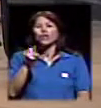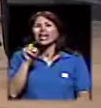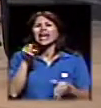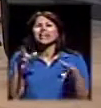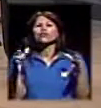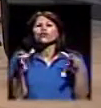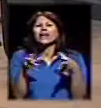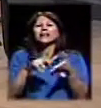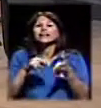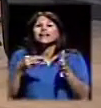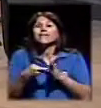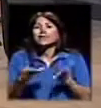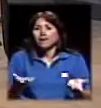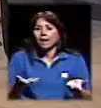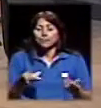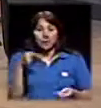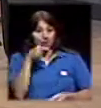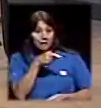discutiendo.